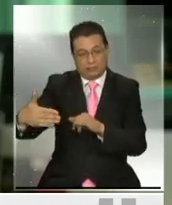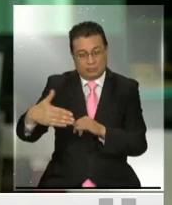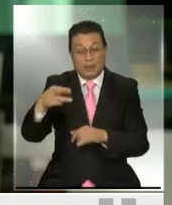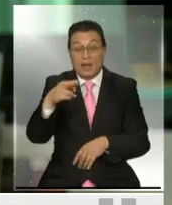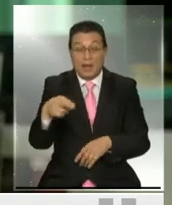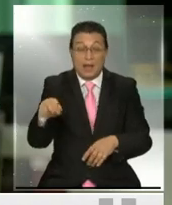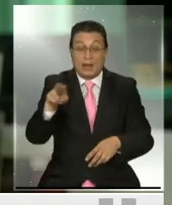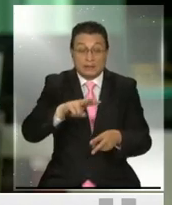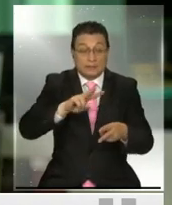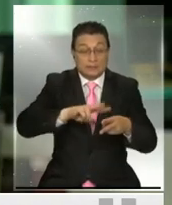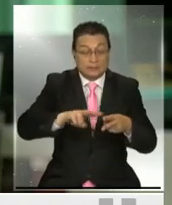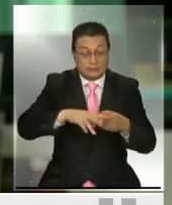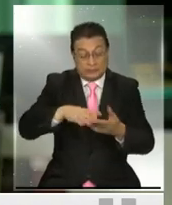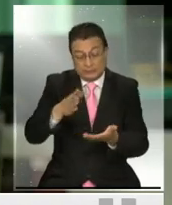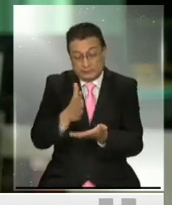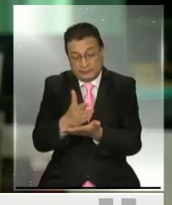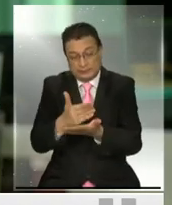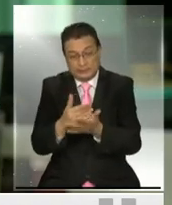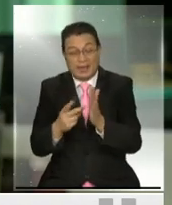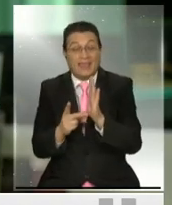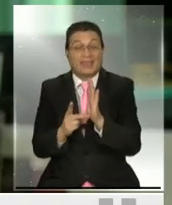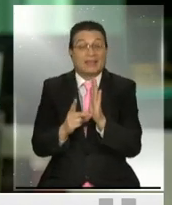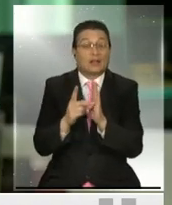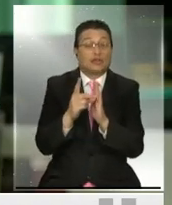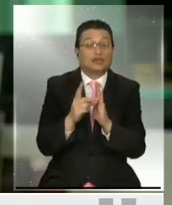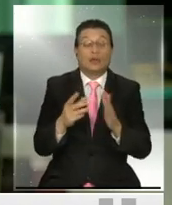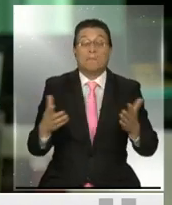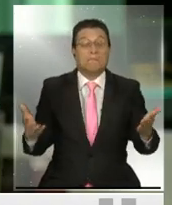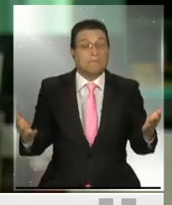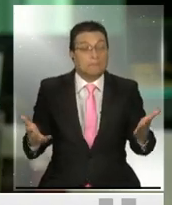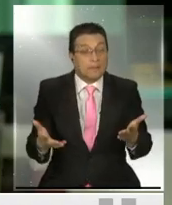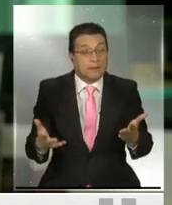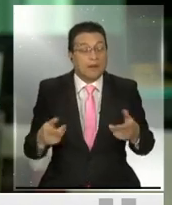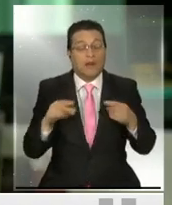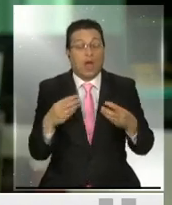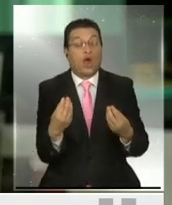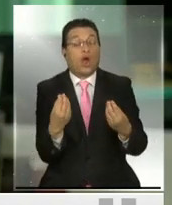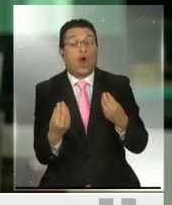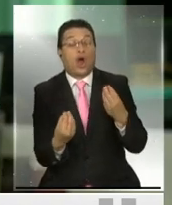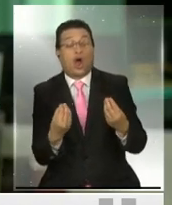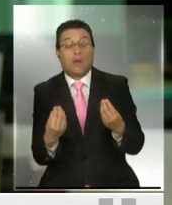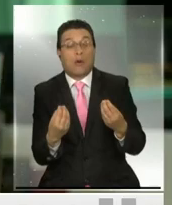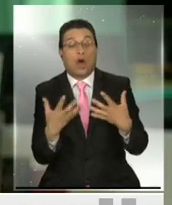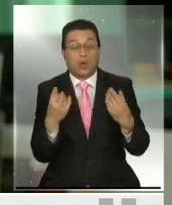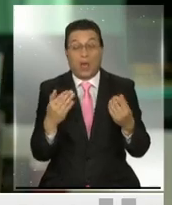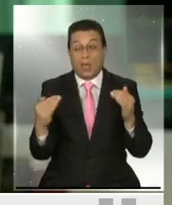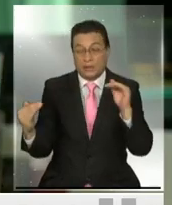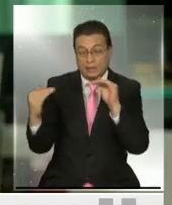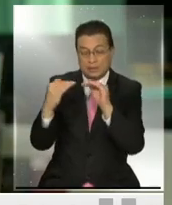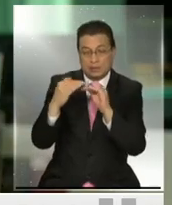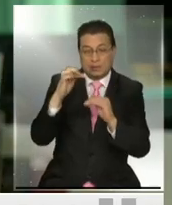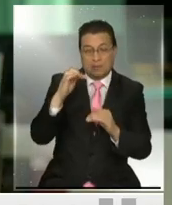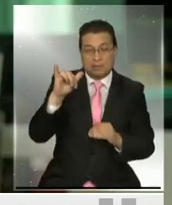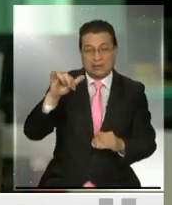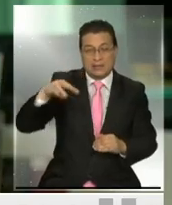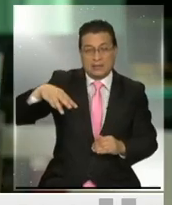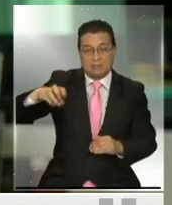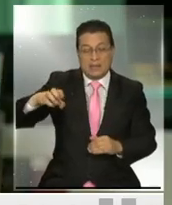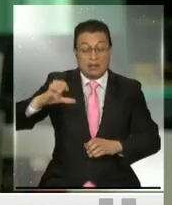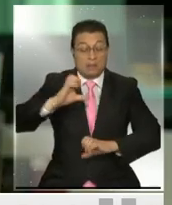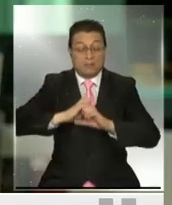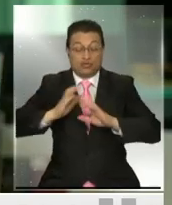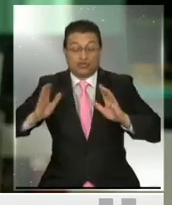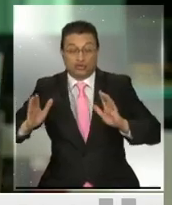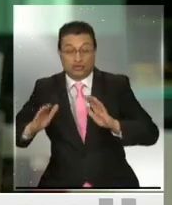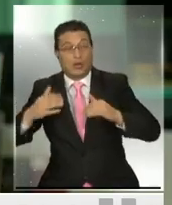la estrategia de desarrollo en base a cómo después también compatibilizar las pymes con las grandes empresas hay una enorme